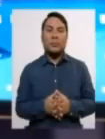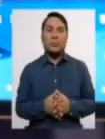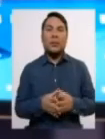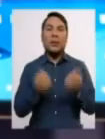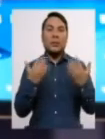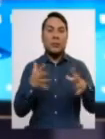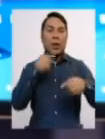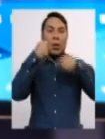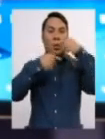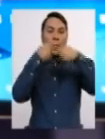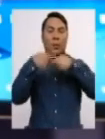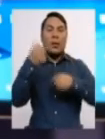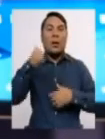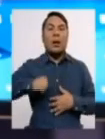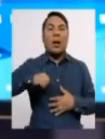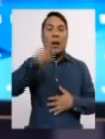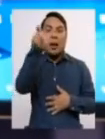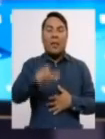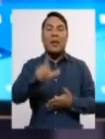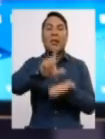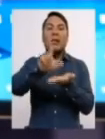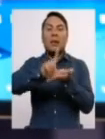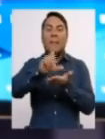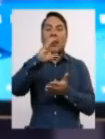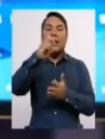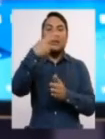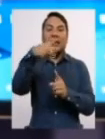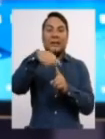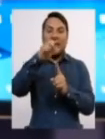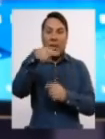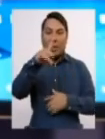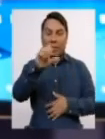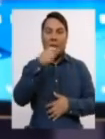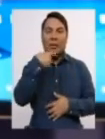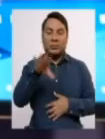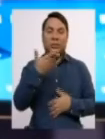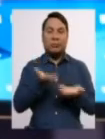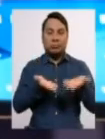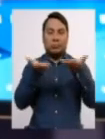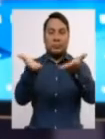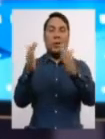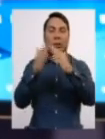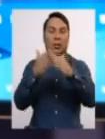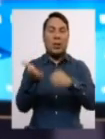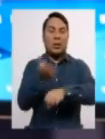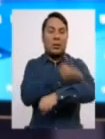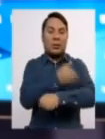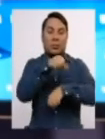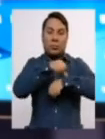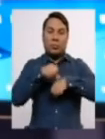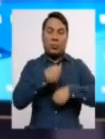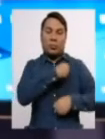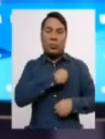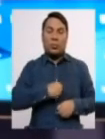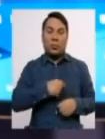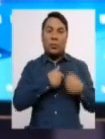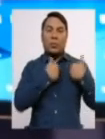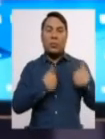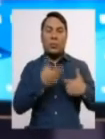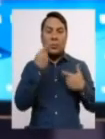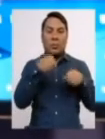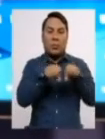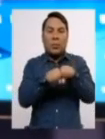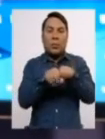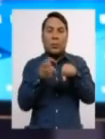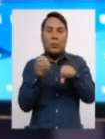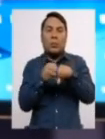Vamos a hablar ahora del alcalde de Lima, Luis Castañeda Locio, quien fue dado de alta luego de la intervención cardiológica a la que fue sometido para corregir la obstrucción de la